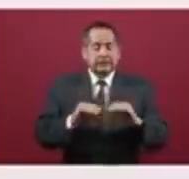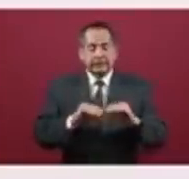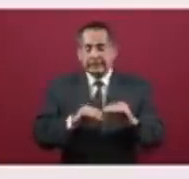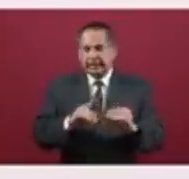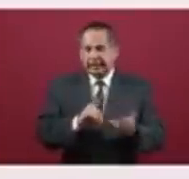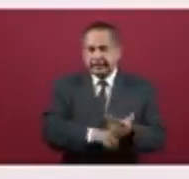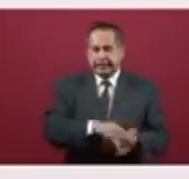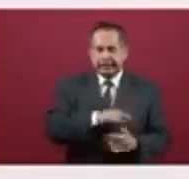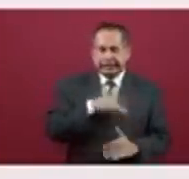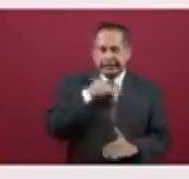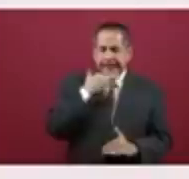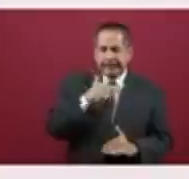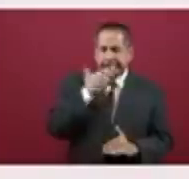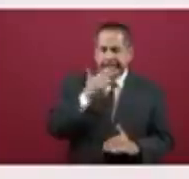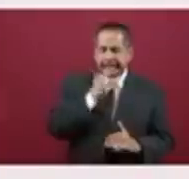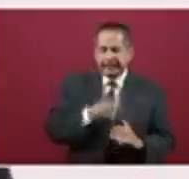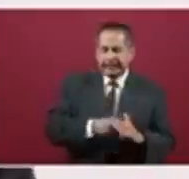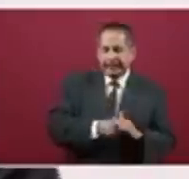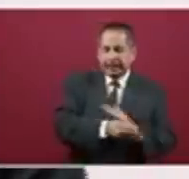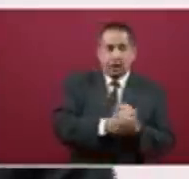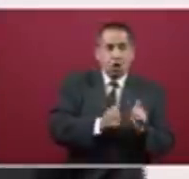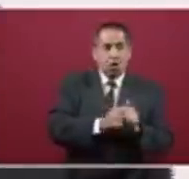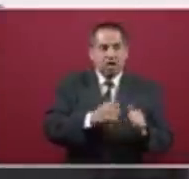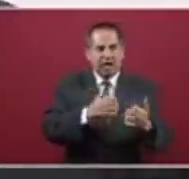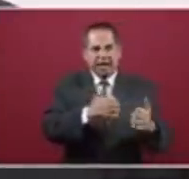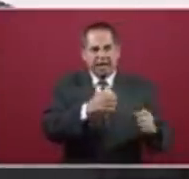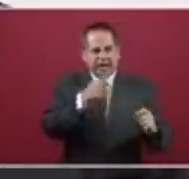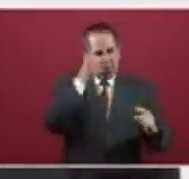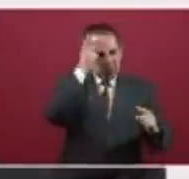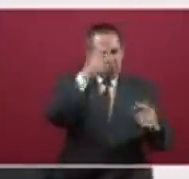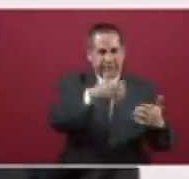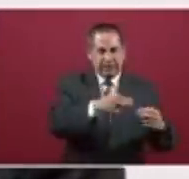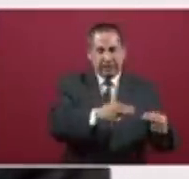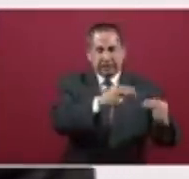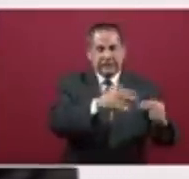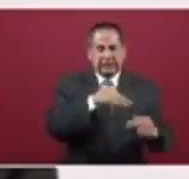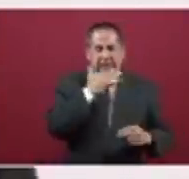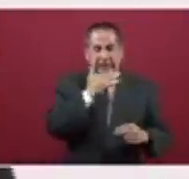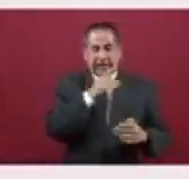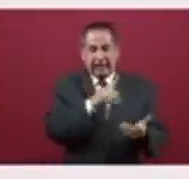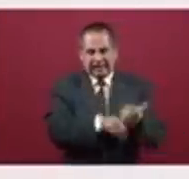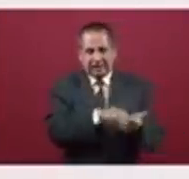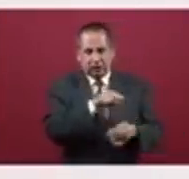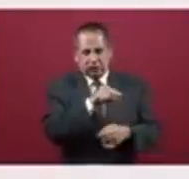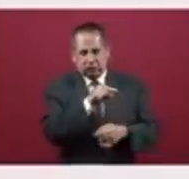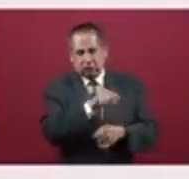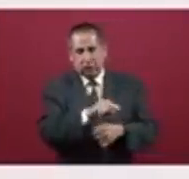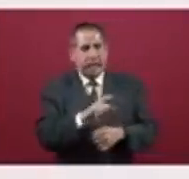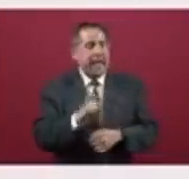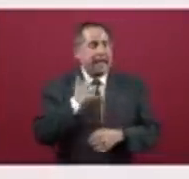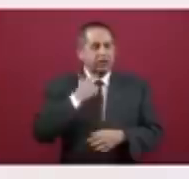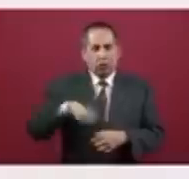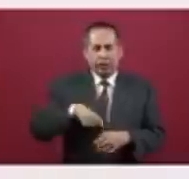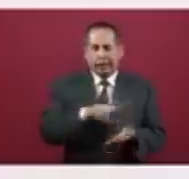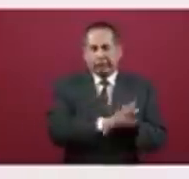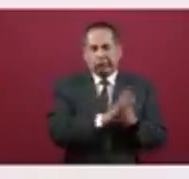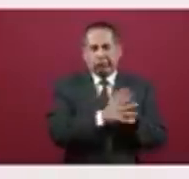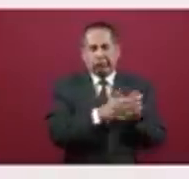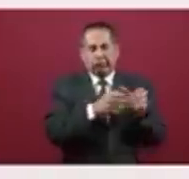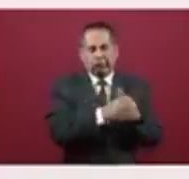realizadas con empresarios e inversionistas vinculados a los gobiernos anteriores